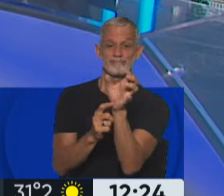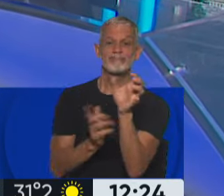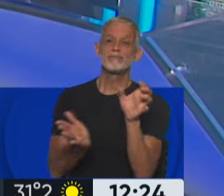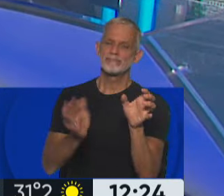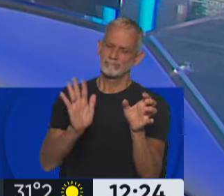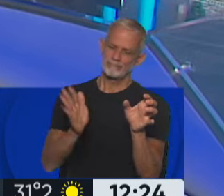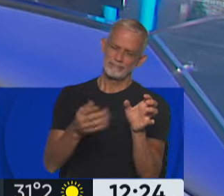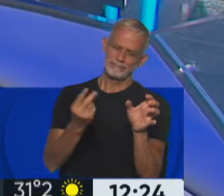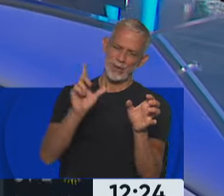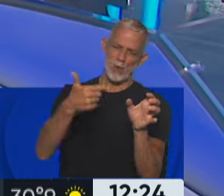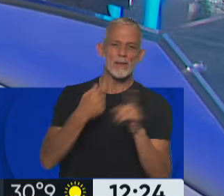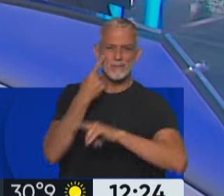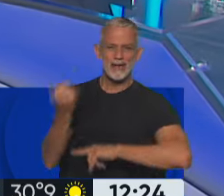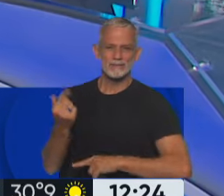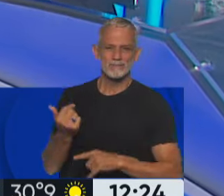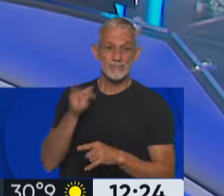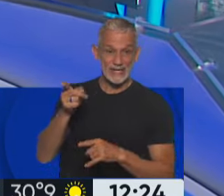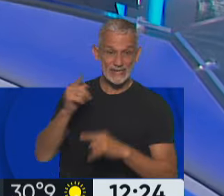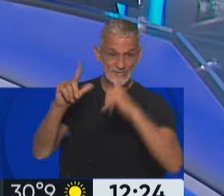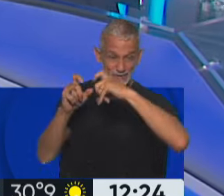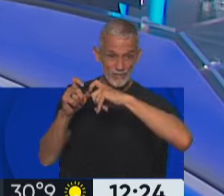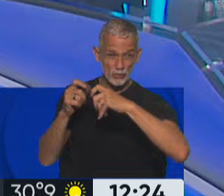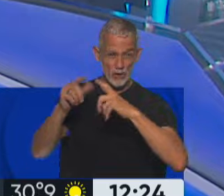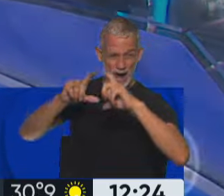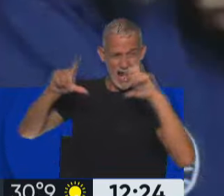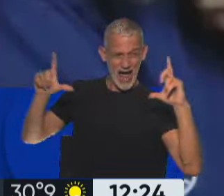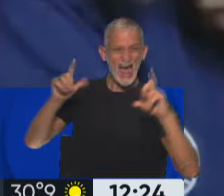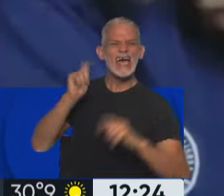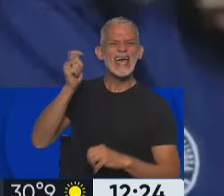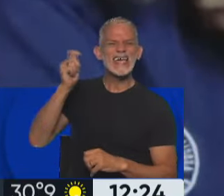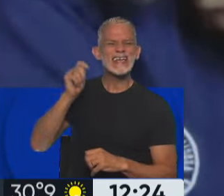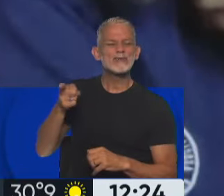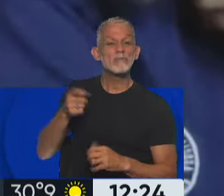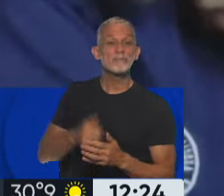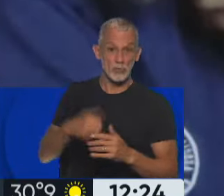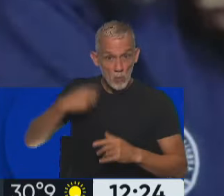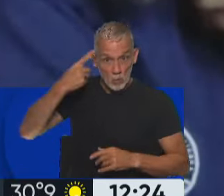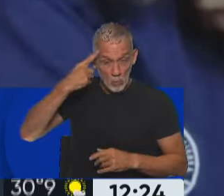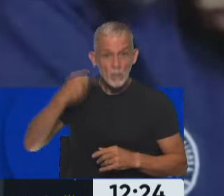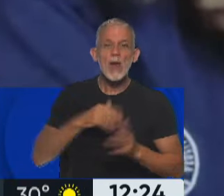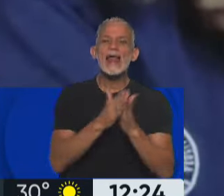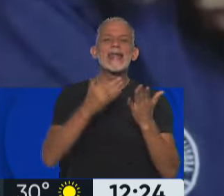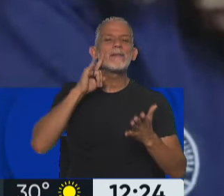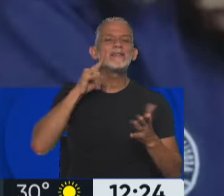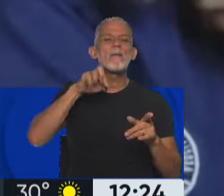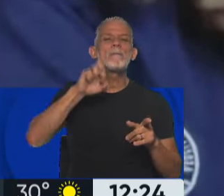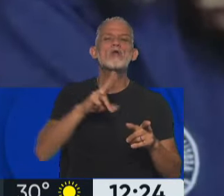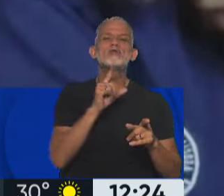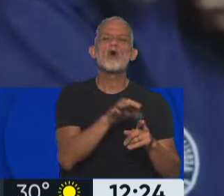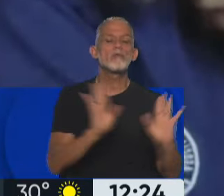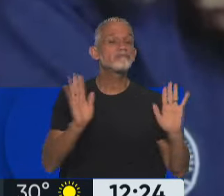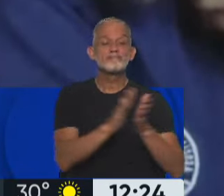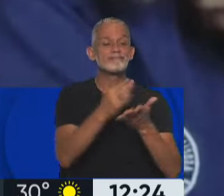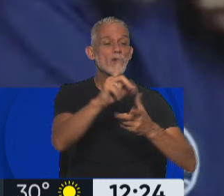se esao gantes son yo le creo porque la saqué de la revista pronto Bueno muy